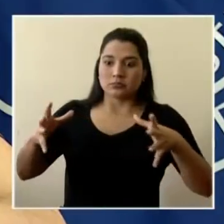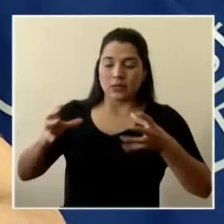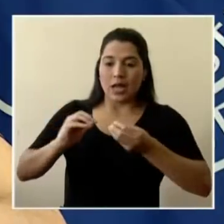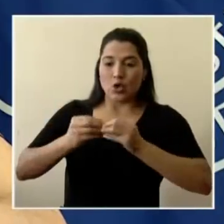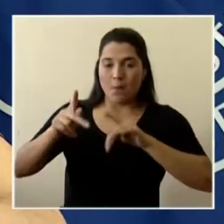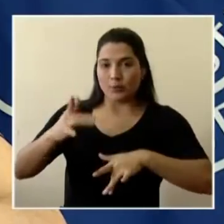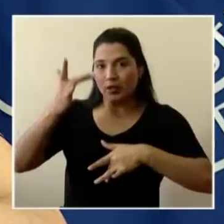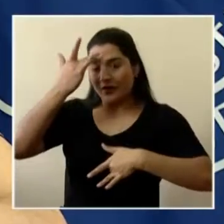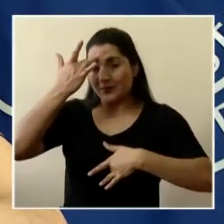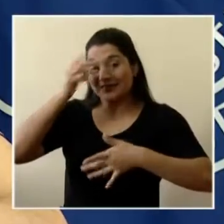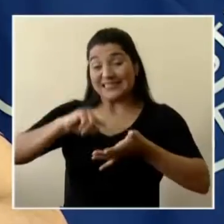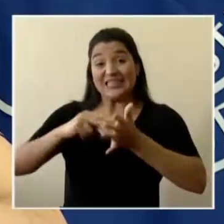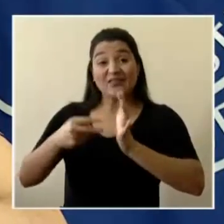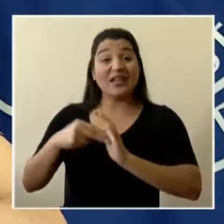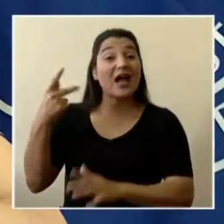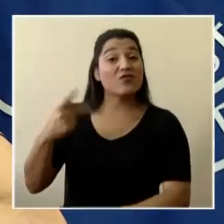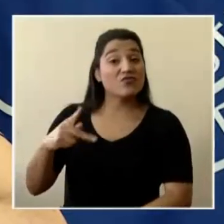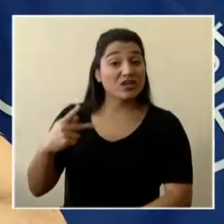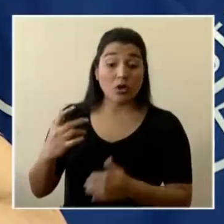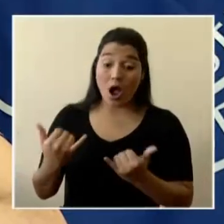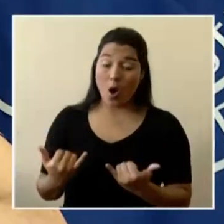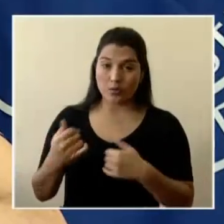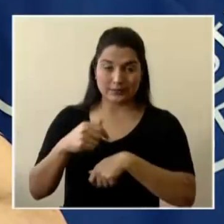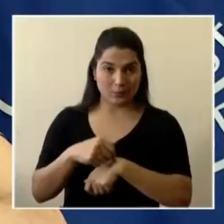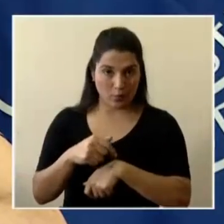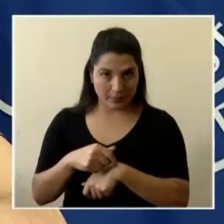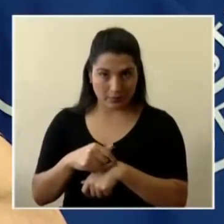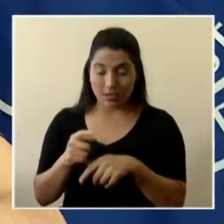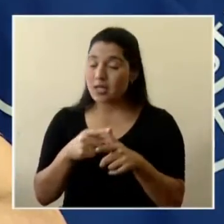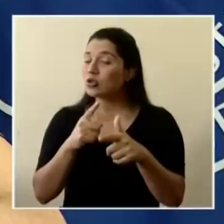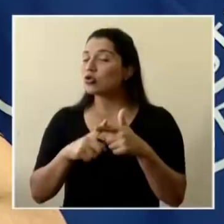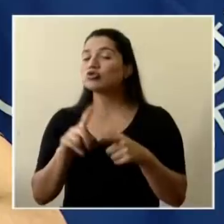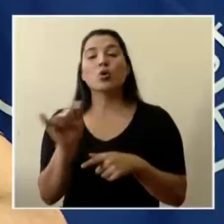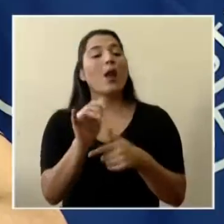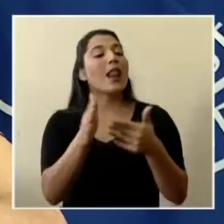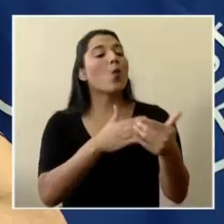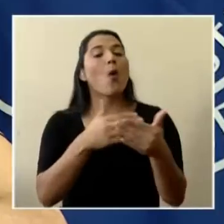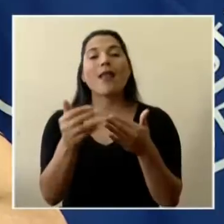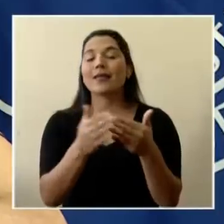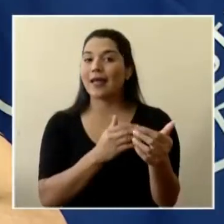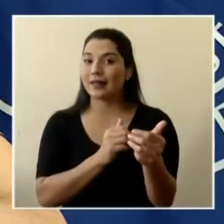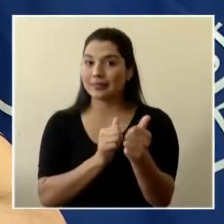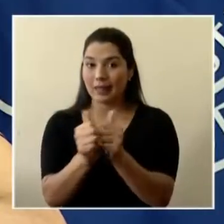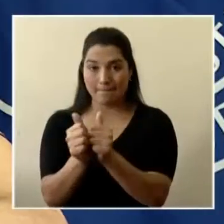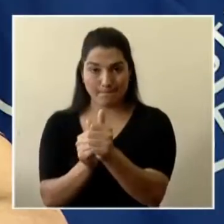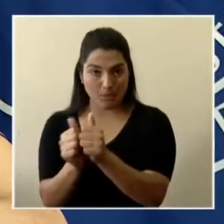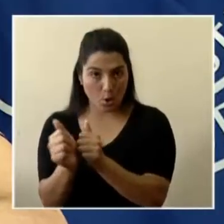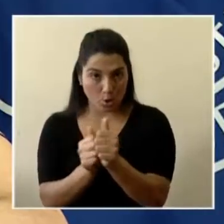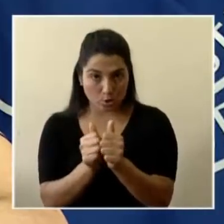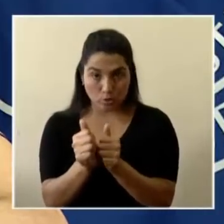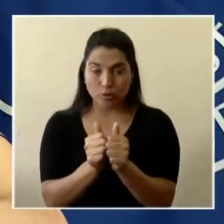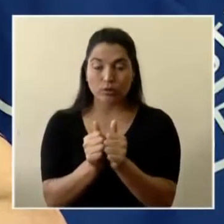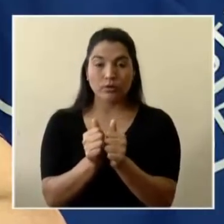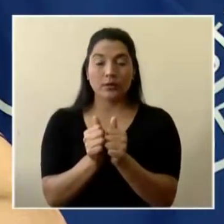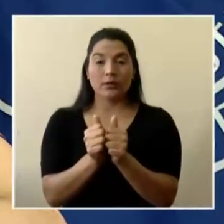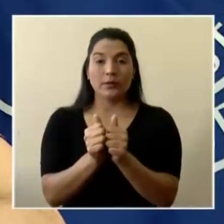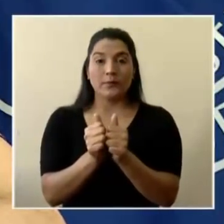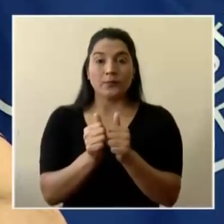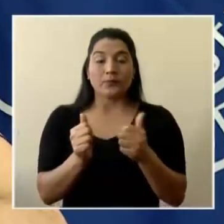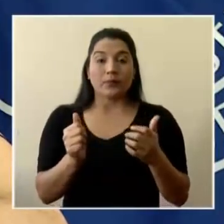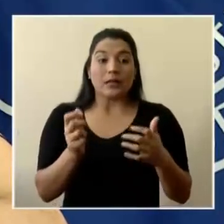adicional. Así que igualmente cualquier deporte que tenga de todos modos,